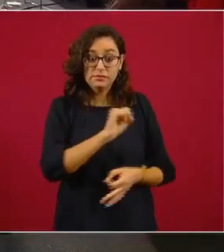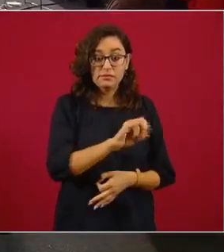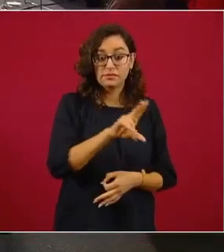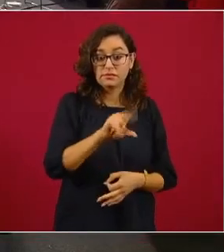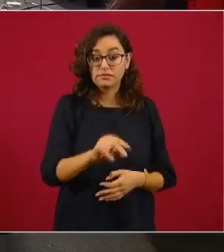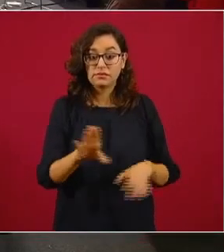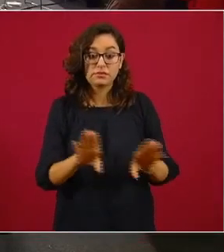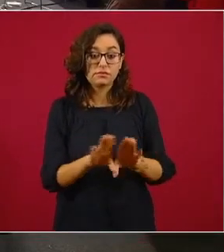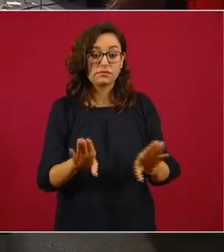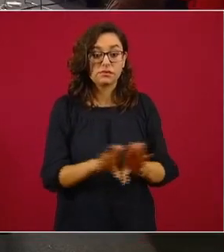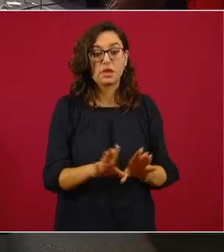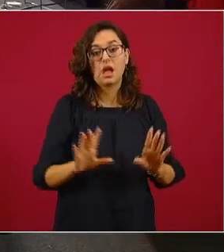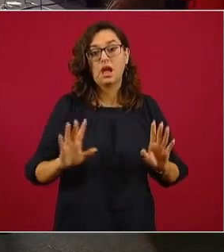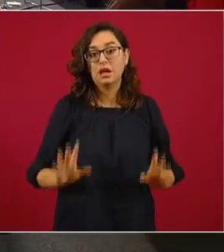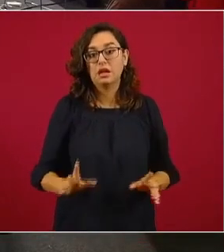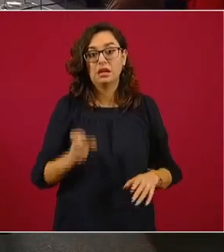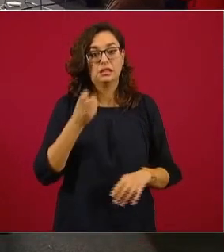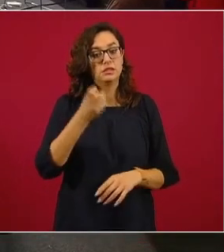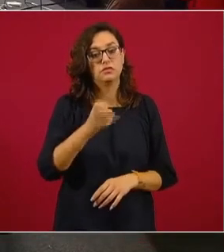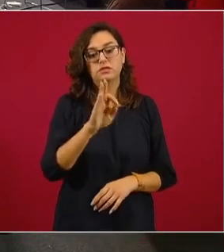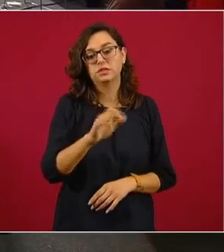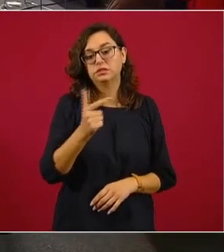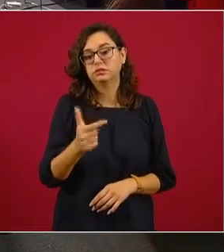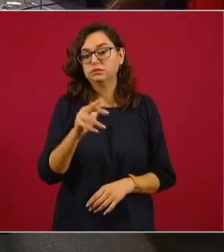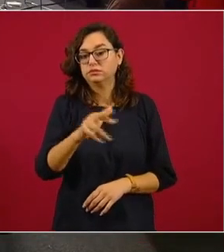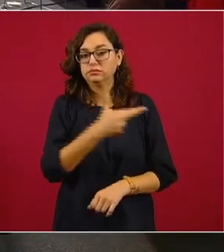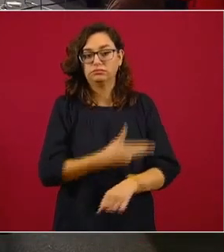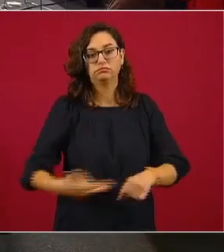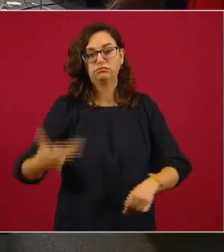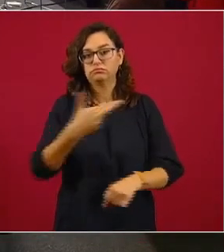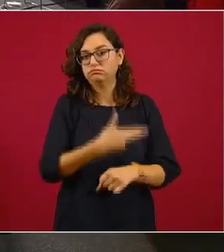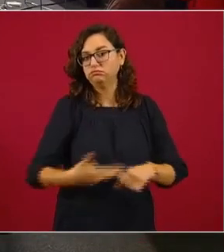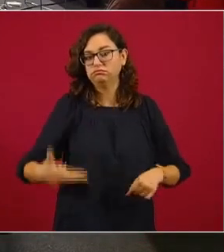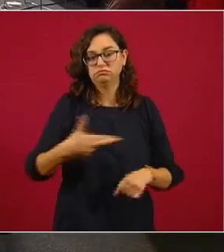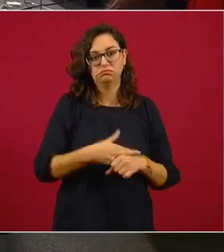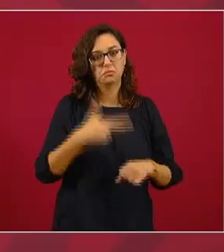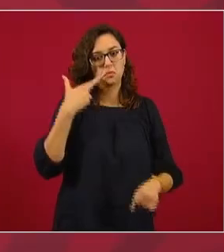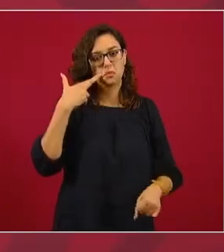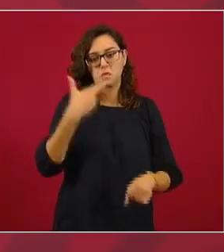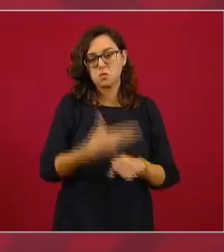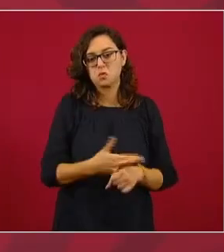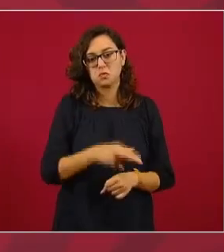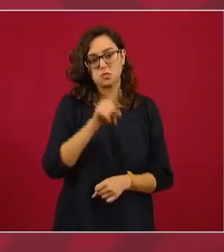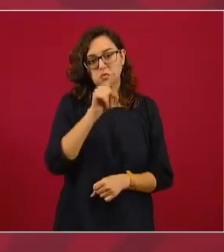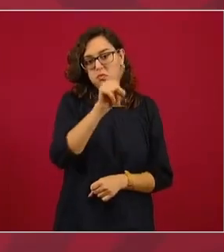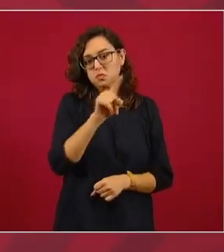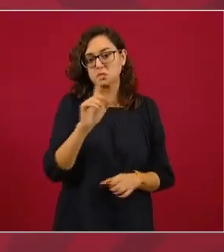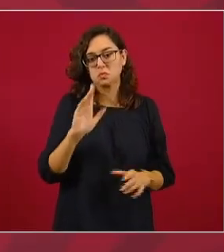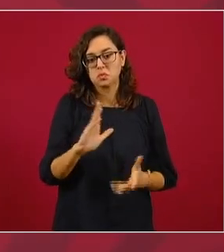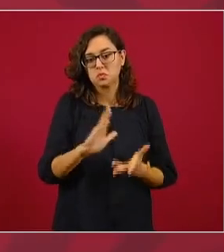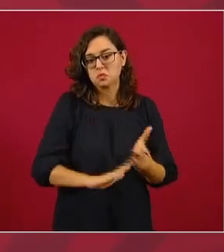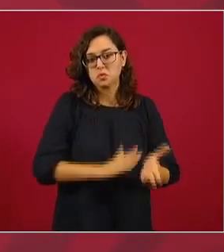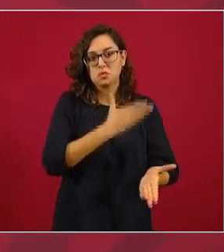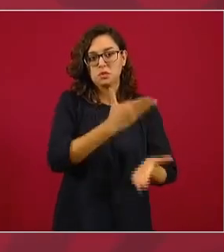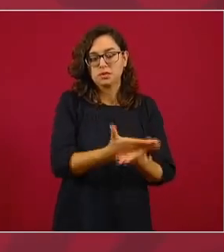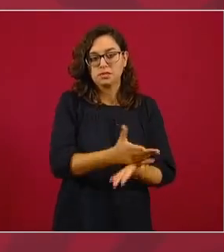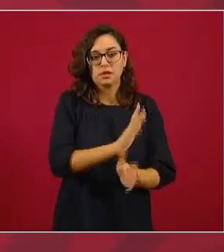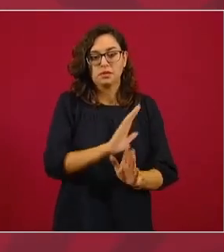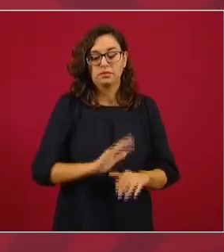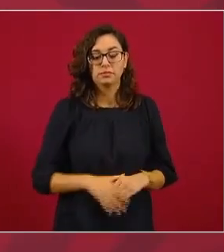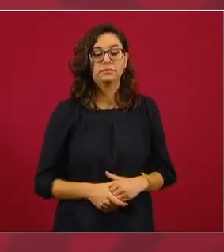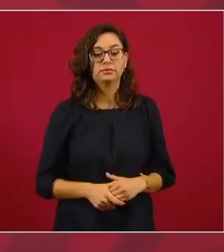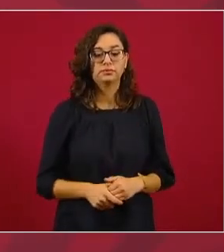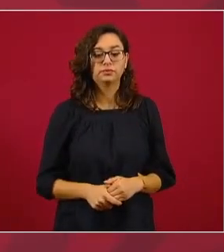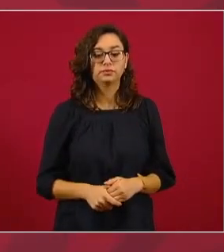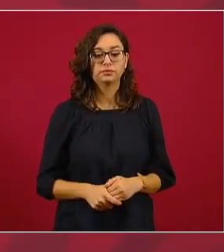resolver la fiscalía, o sea, ellos tienen que hacer esas propuestas. Ya